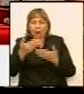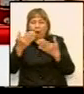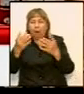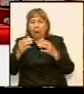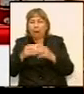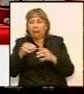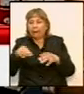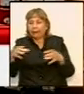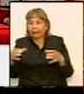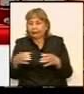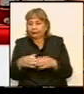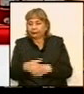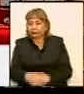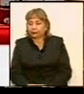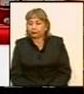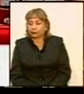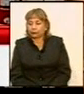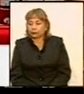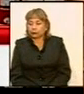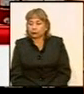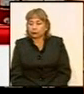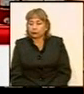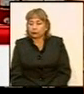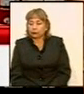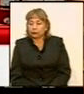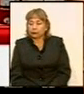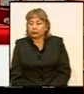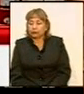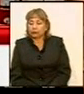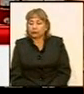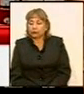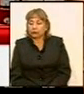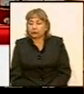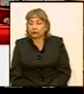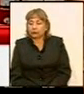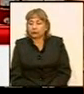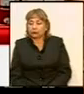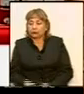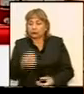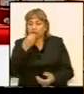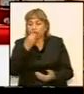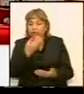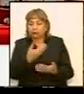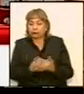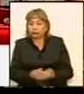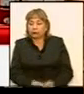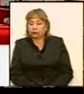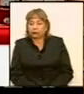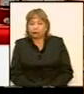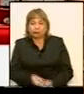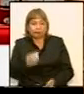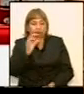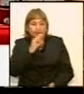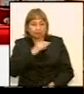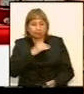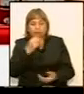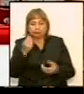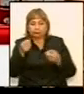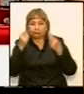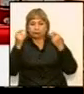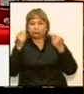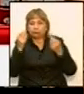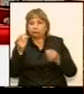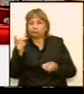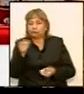en el Congreso de la República el merecido reconocimiento, homenaje